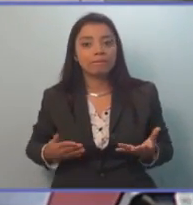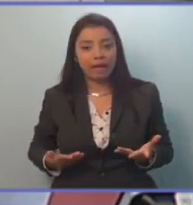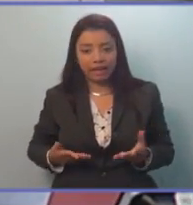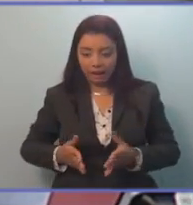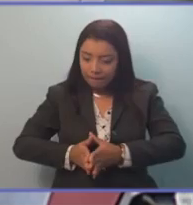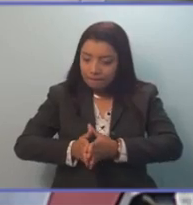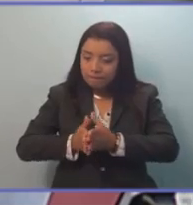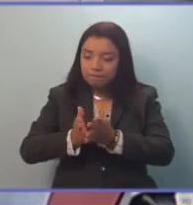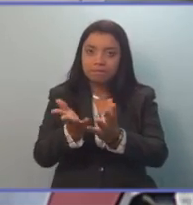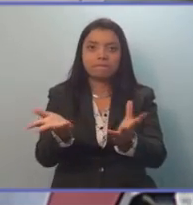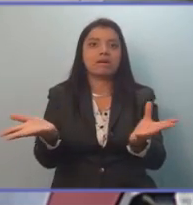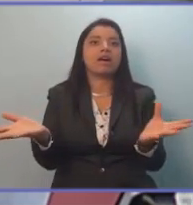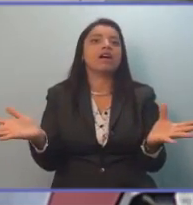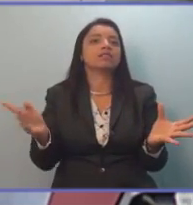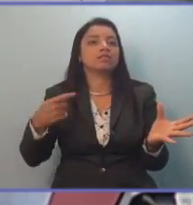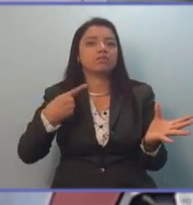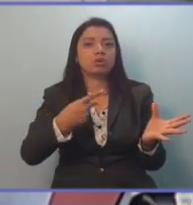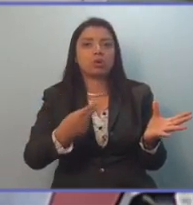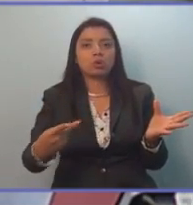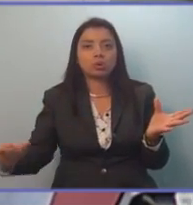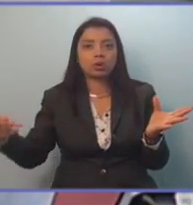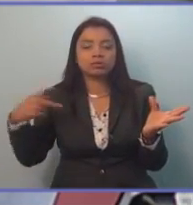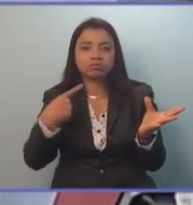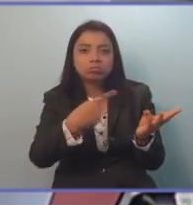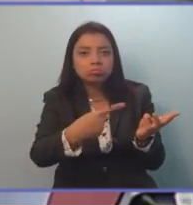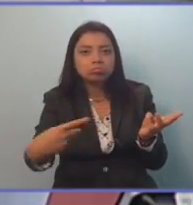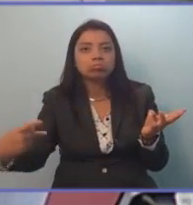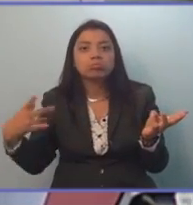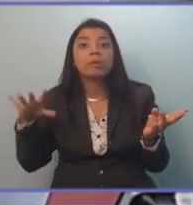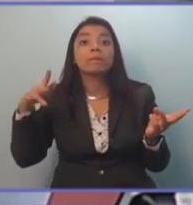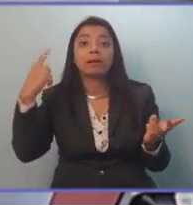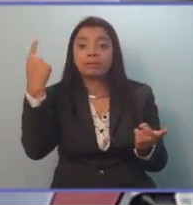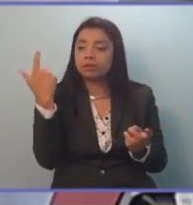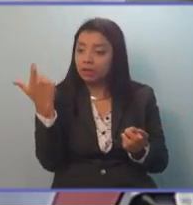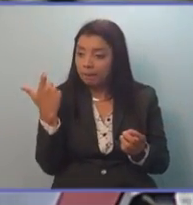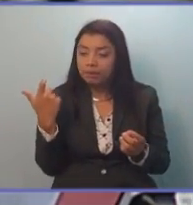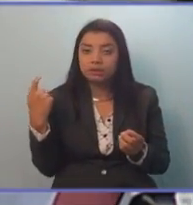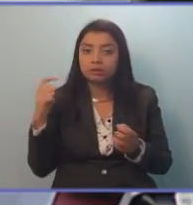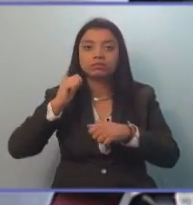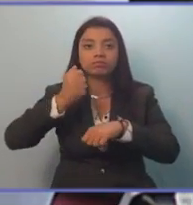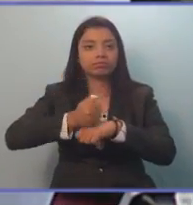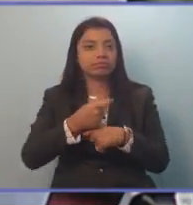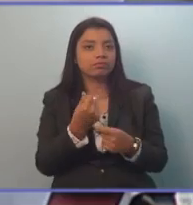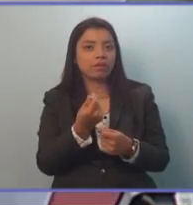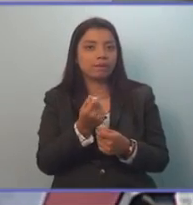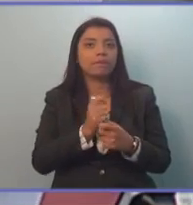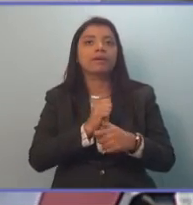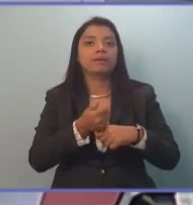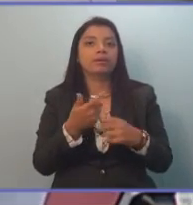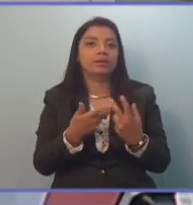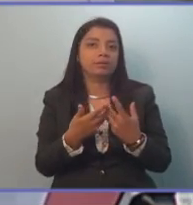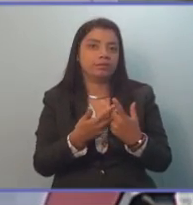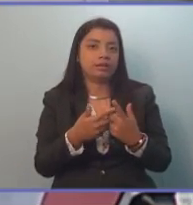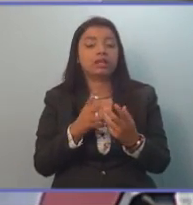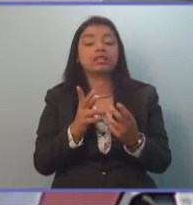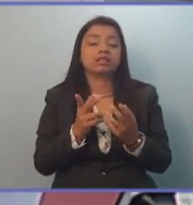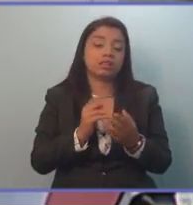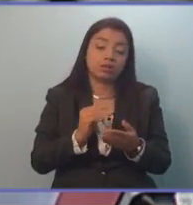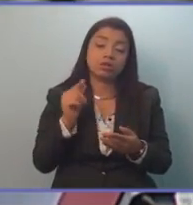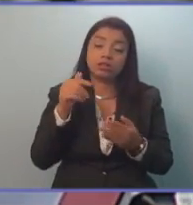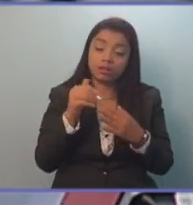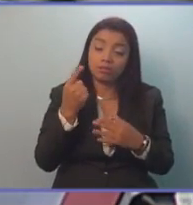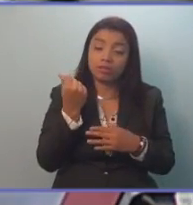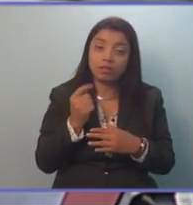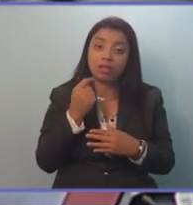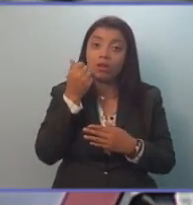de productos para los inversionistas, sino que además ha servido para financiar proyectos que se traducen en una fuente